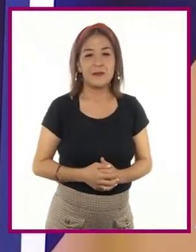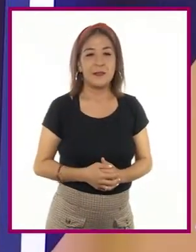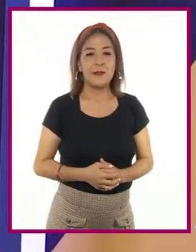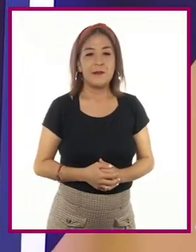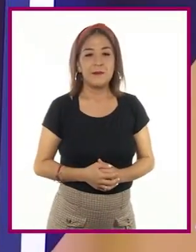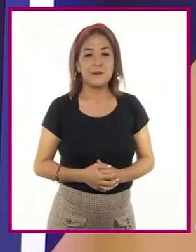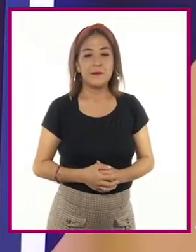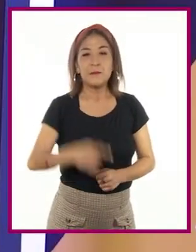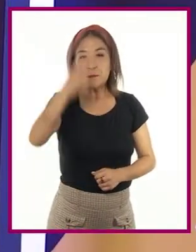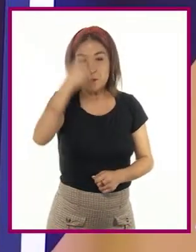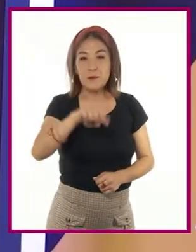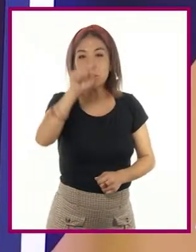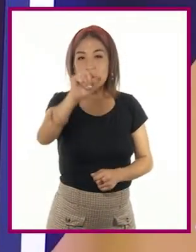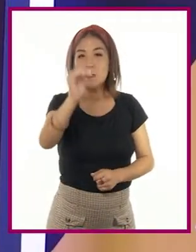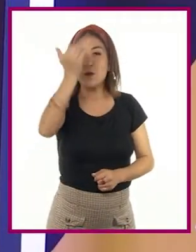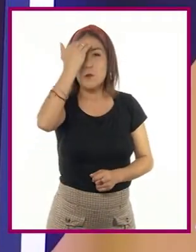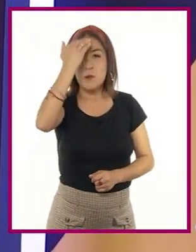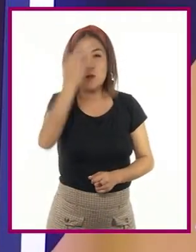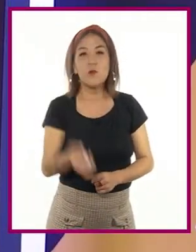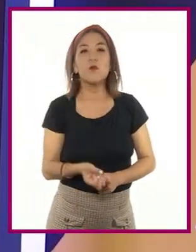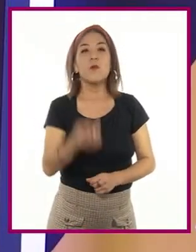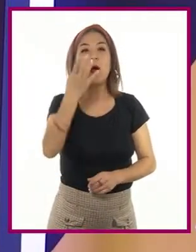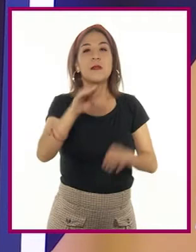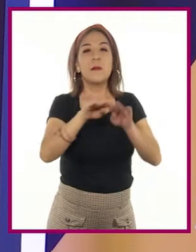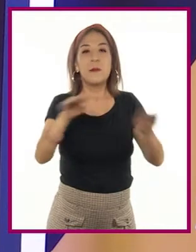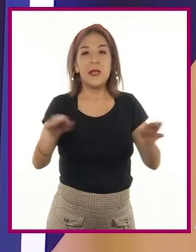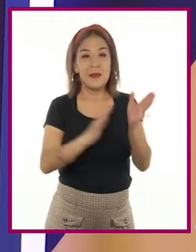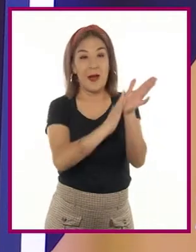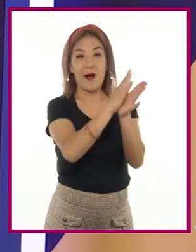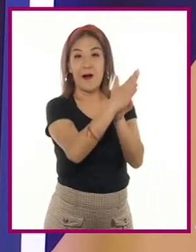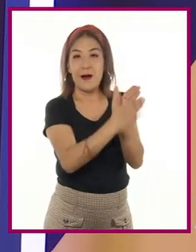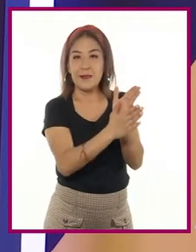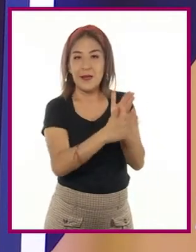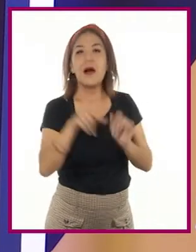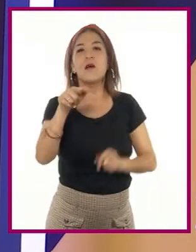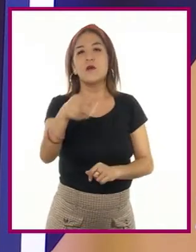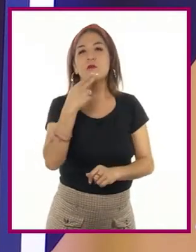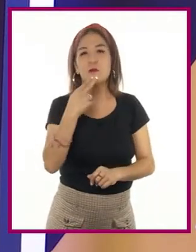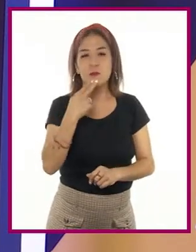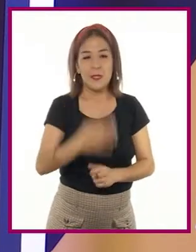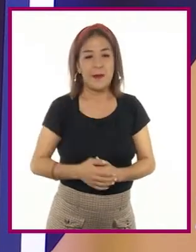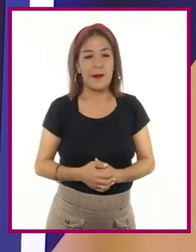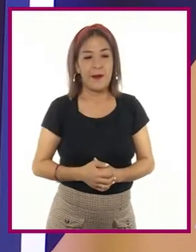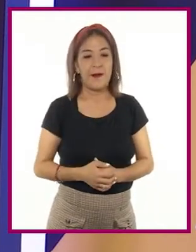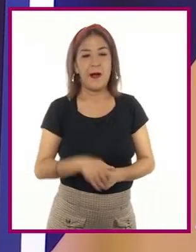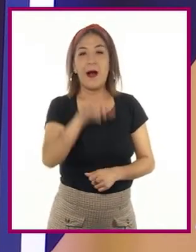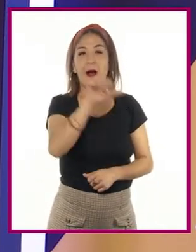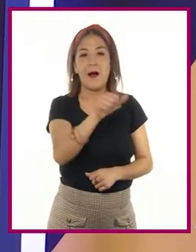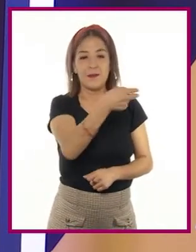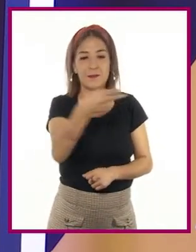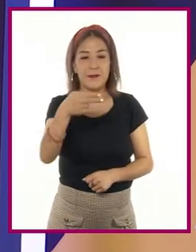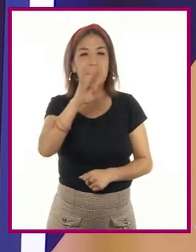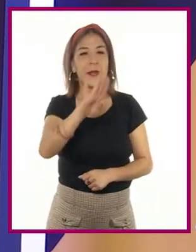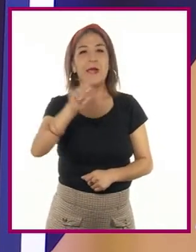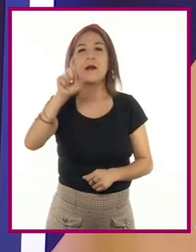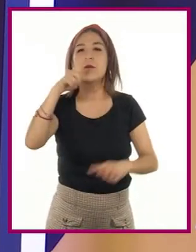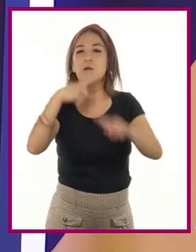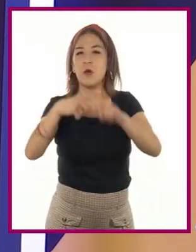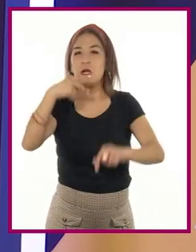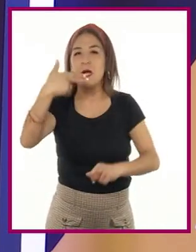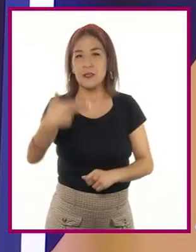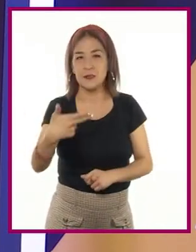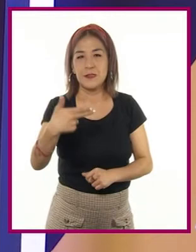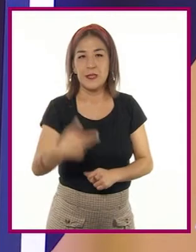y para conocer cuánto mide el área usamos la fórmula base por altura en este caso